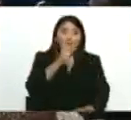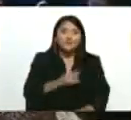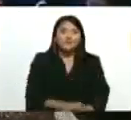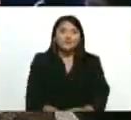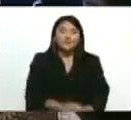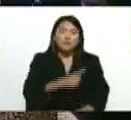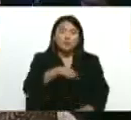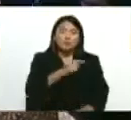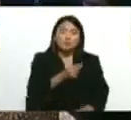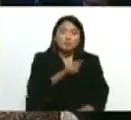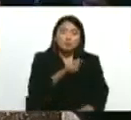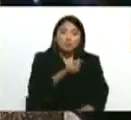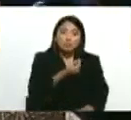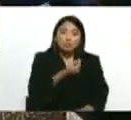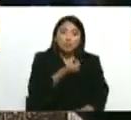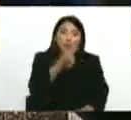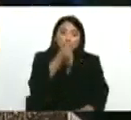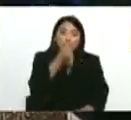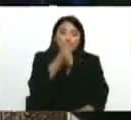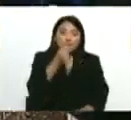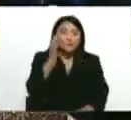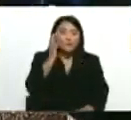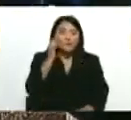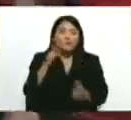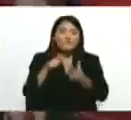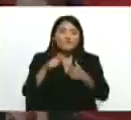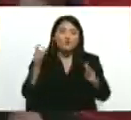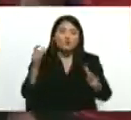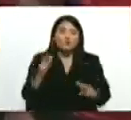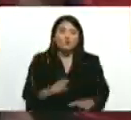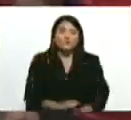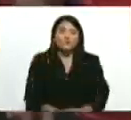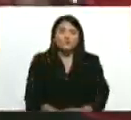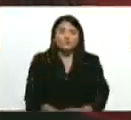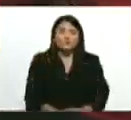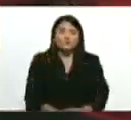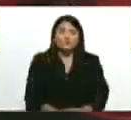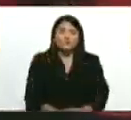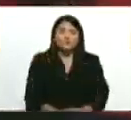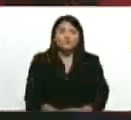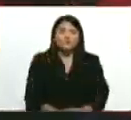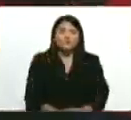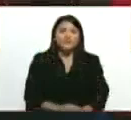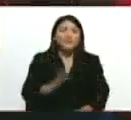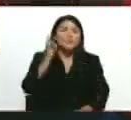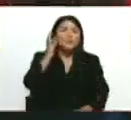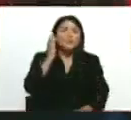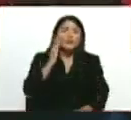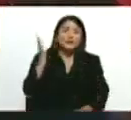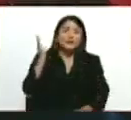minoría. Estamos ponchados yo. De La Guaira, Edén Monasterio.